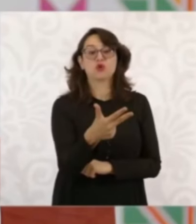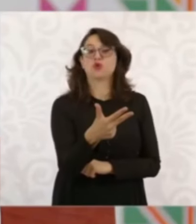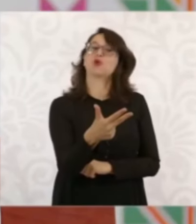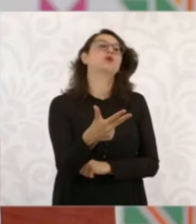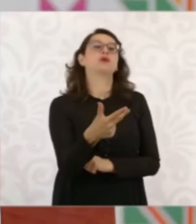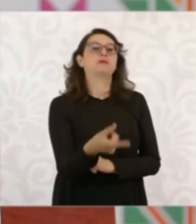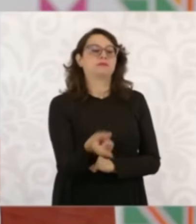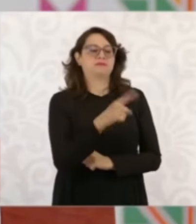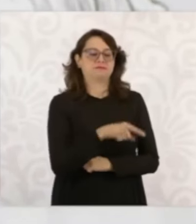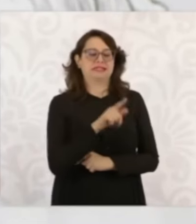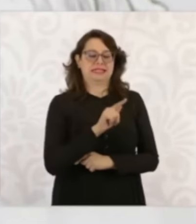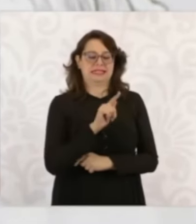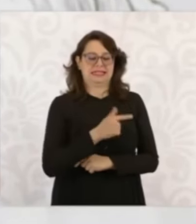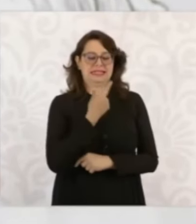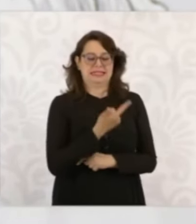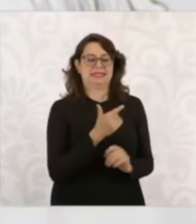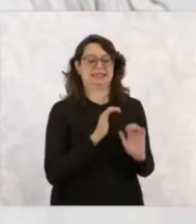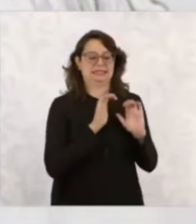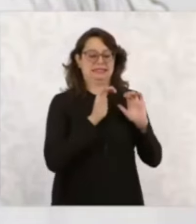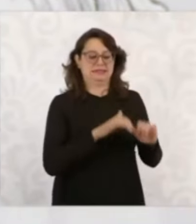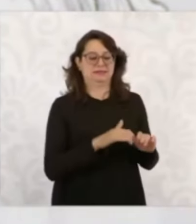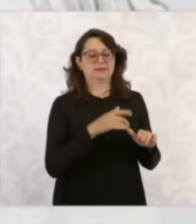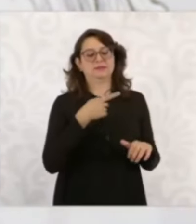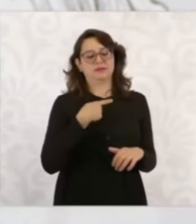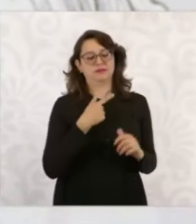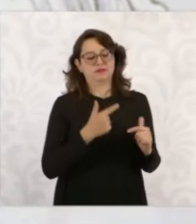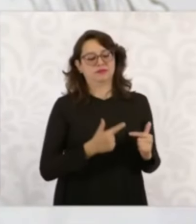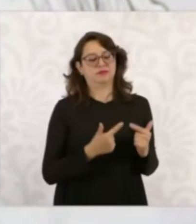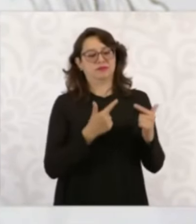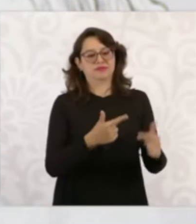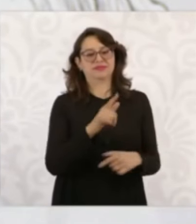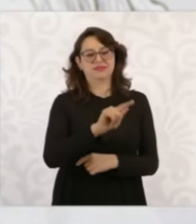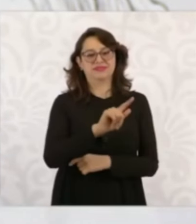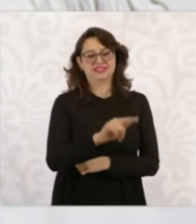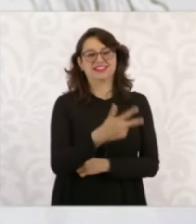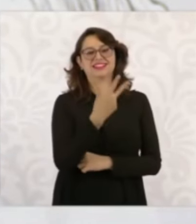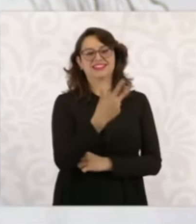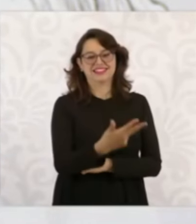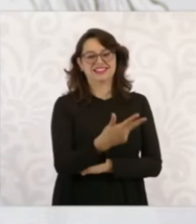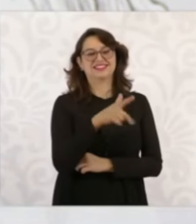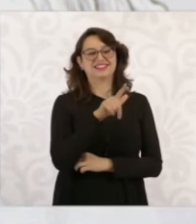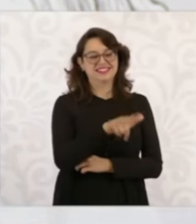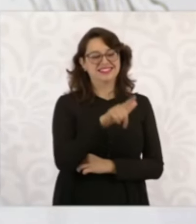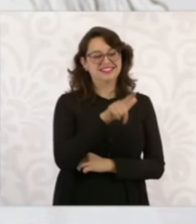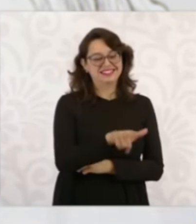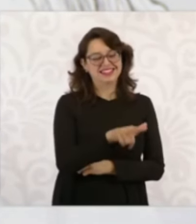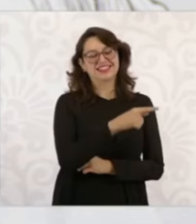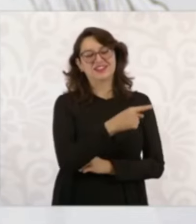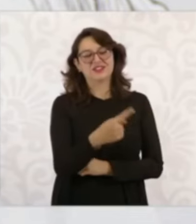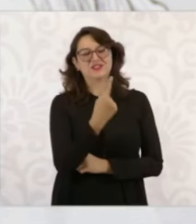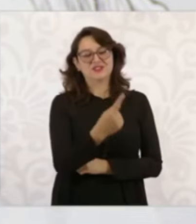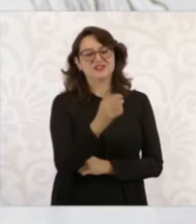generación. Mi número de cuenta es 78 17 26 1-0, todavía me acuerdo.